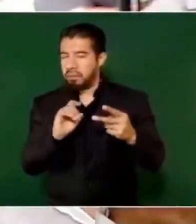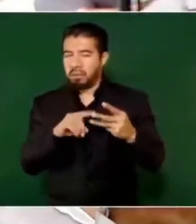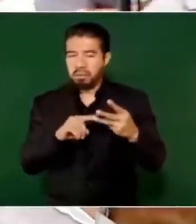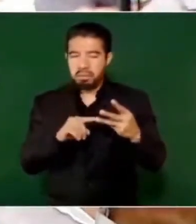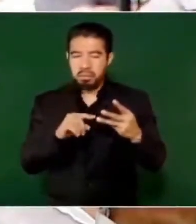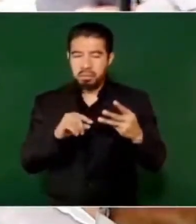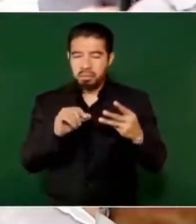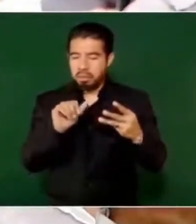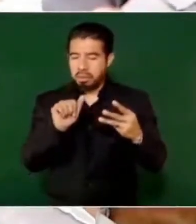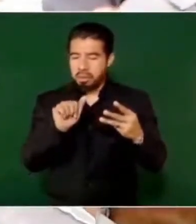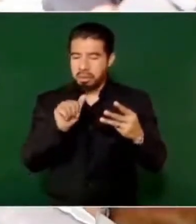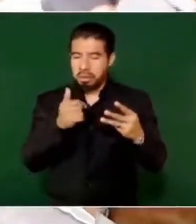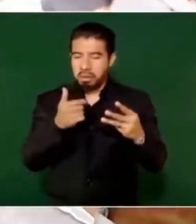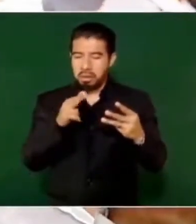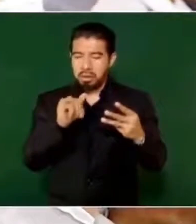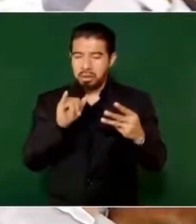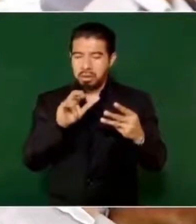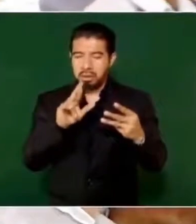Camín, está aquí.